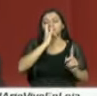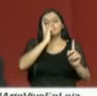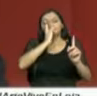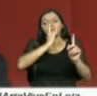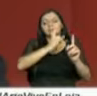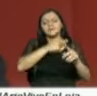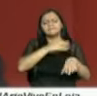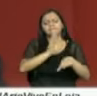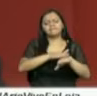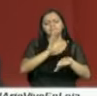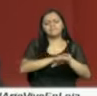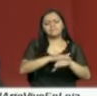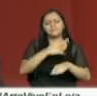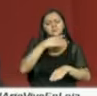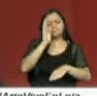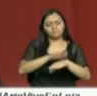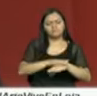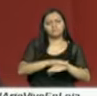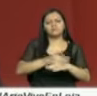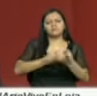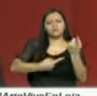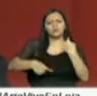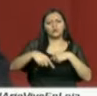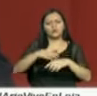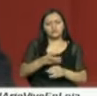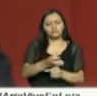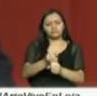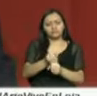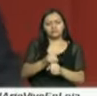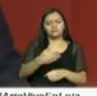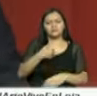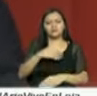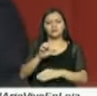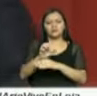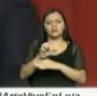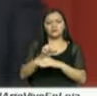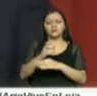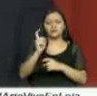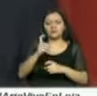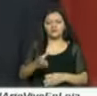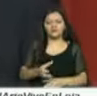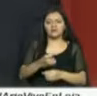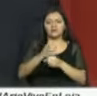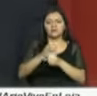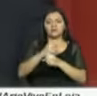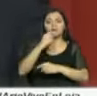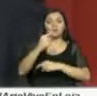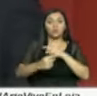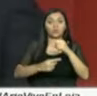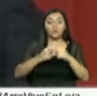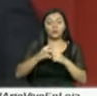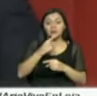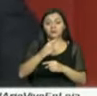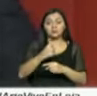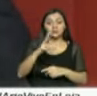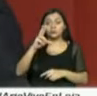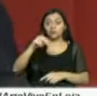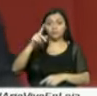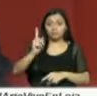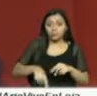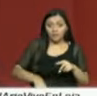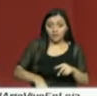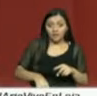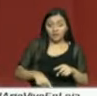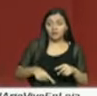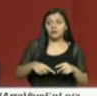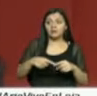su llamado a volver a tener patria, y quien soñó en que si no podemos ni debemos ser una